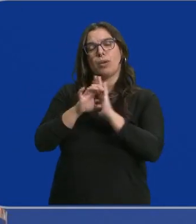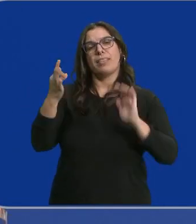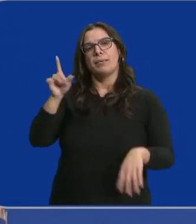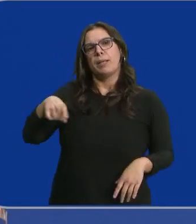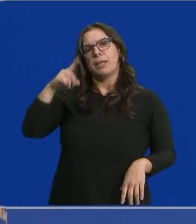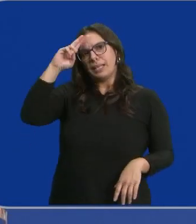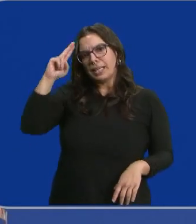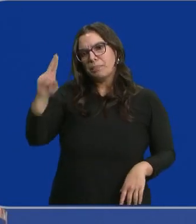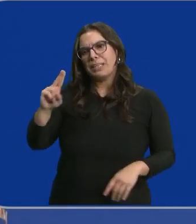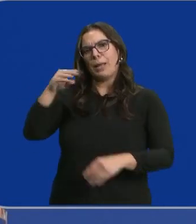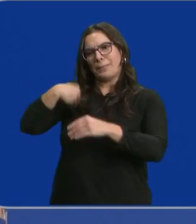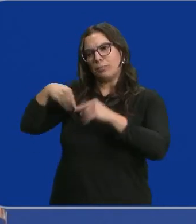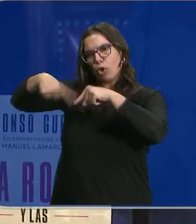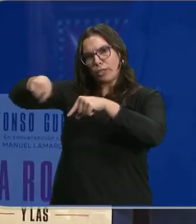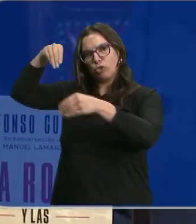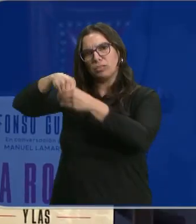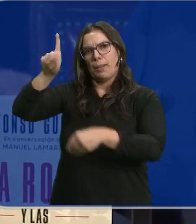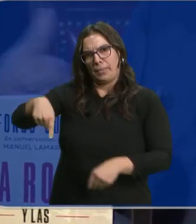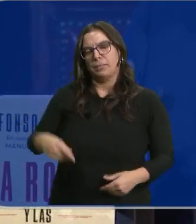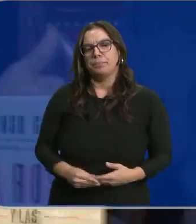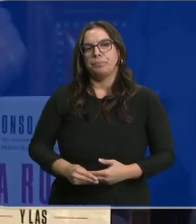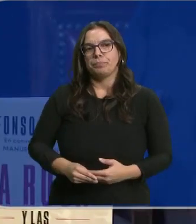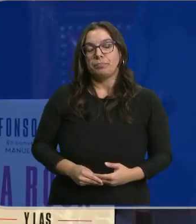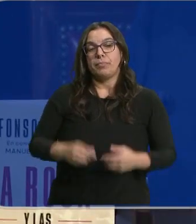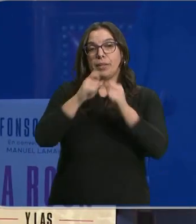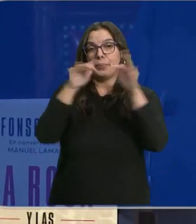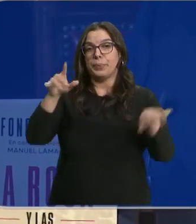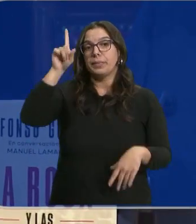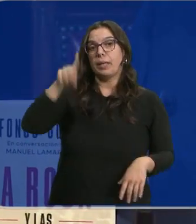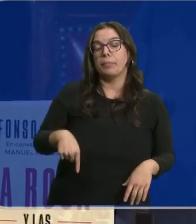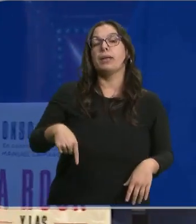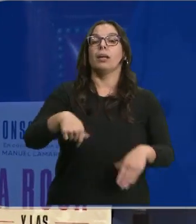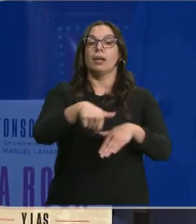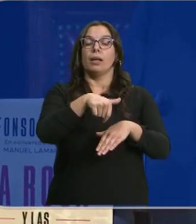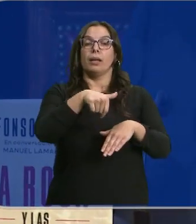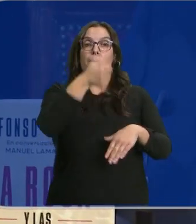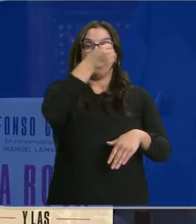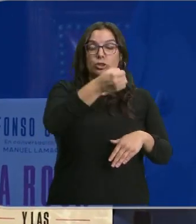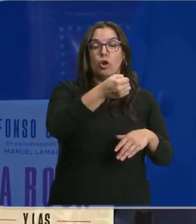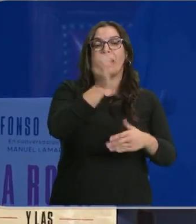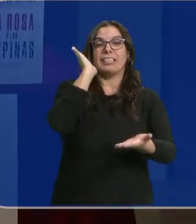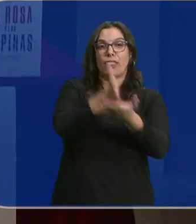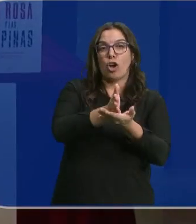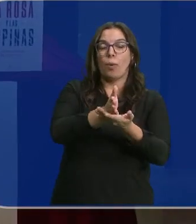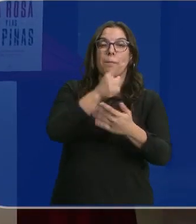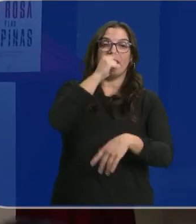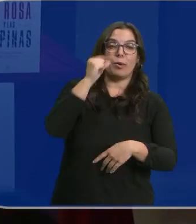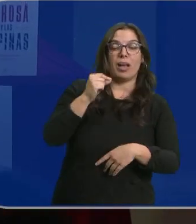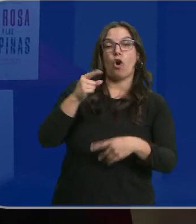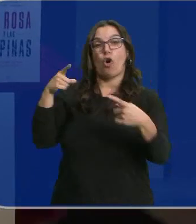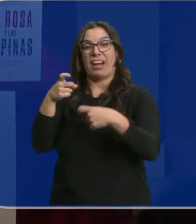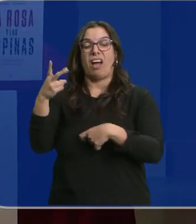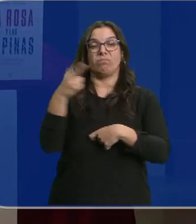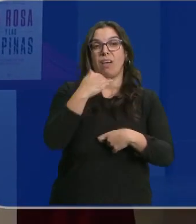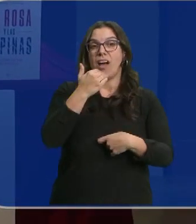a respetarse a sí mesmos. Mientras ha trascendido que Ferraz no expedientará a Felipe González ni a Alfonso Guerra por sus